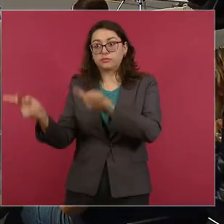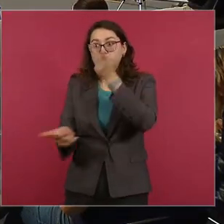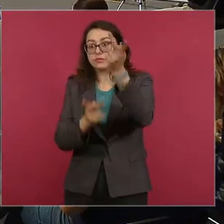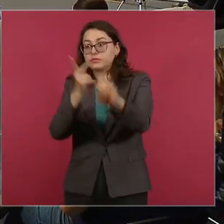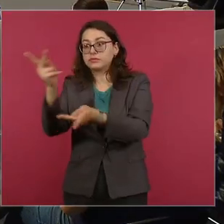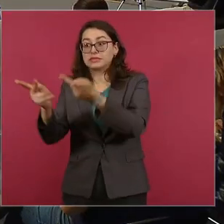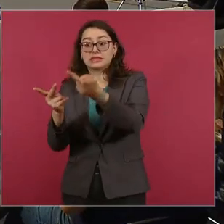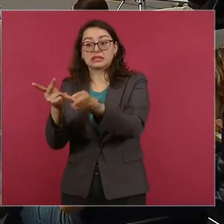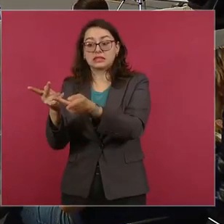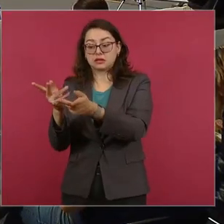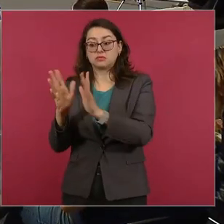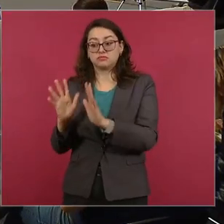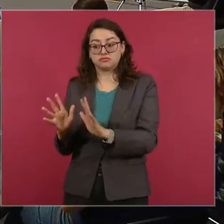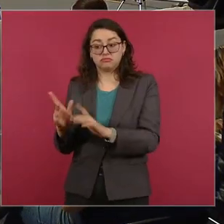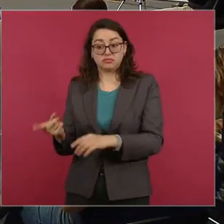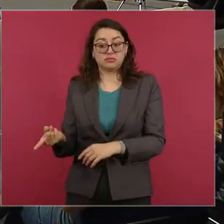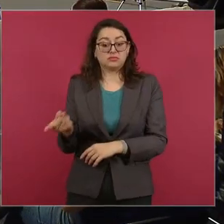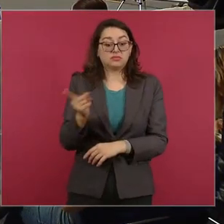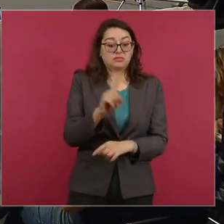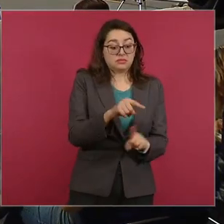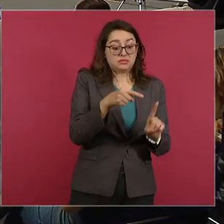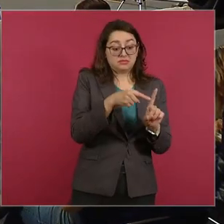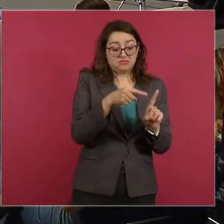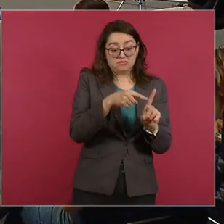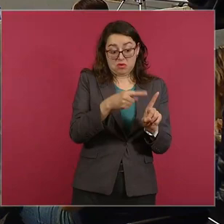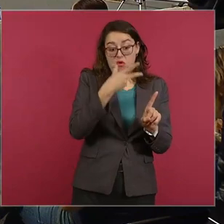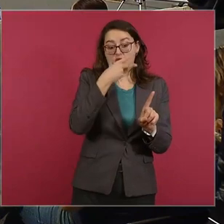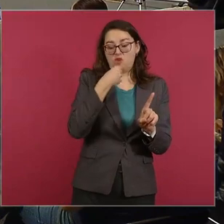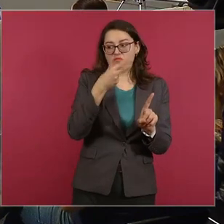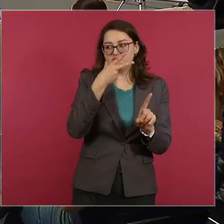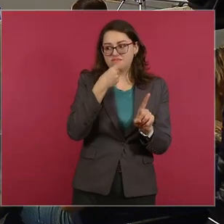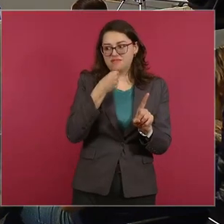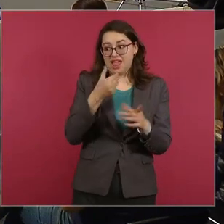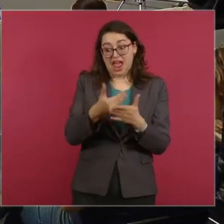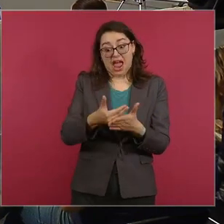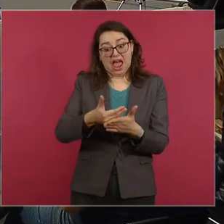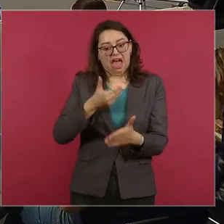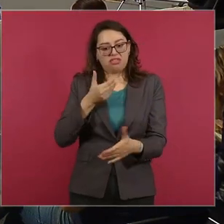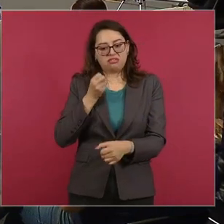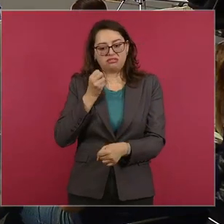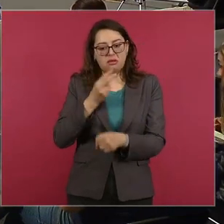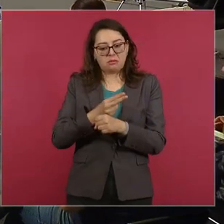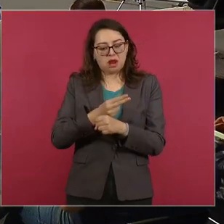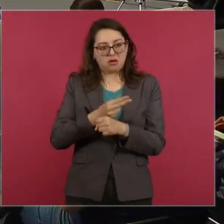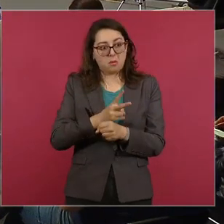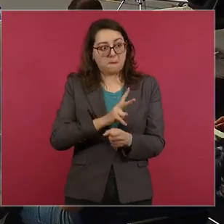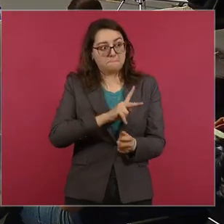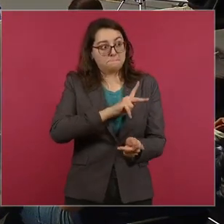y lo escribo porque dice recuerdo que en una encuesta